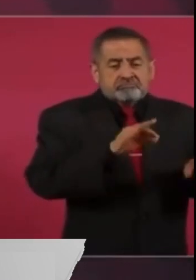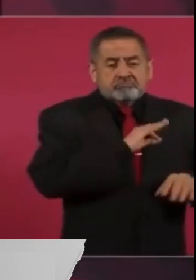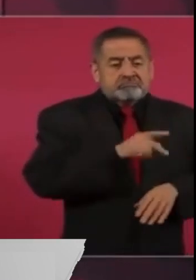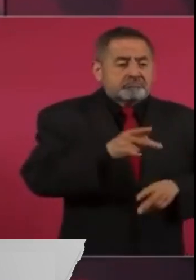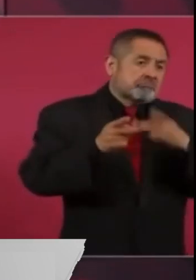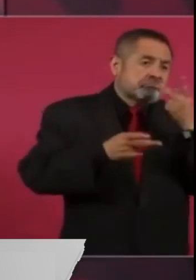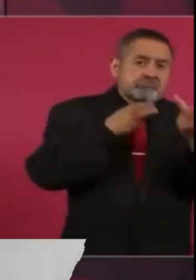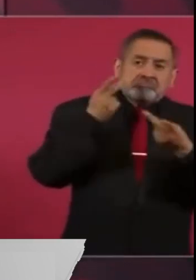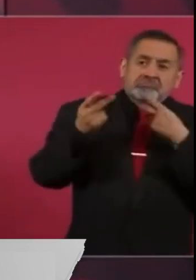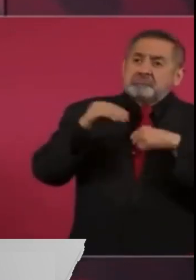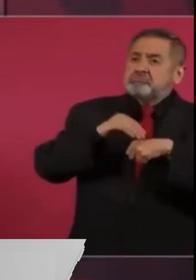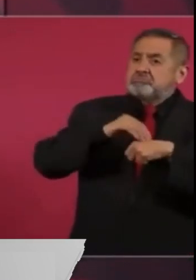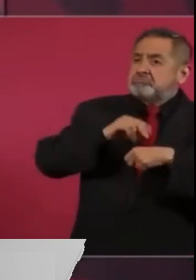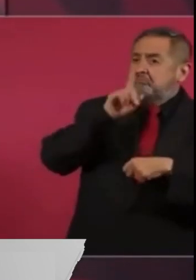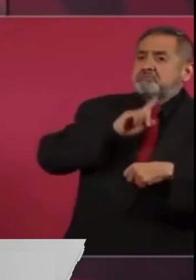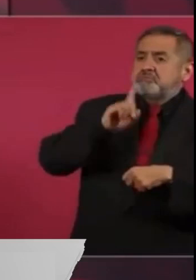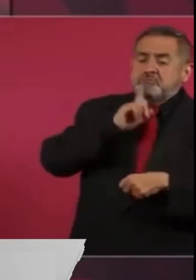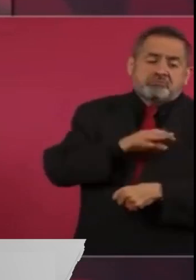Sin embargo,